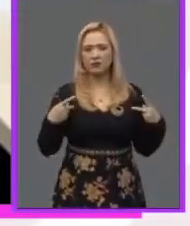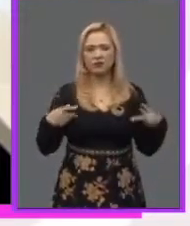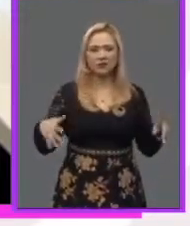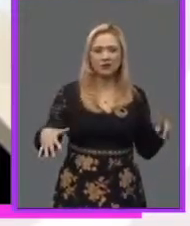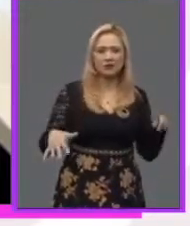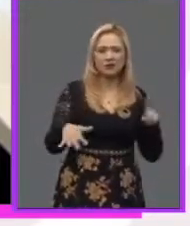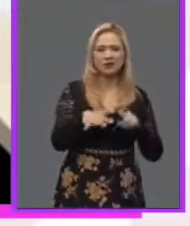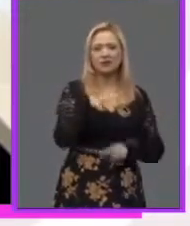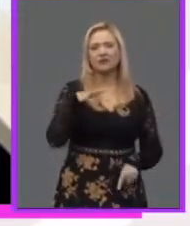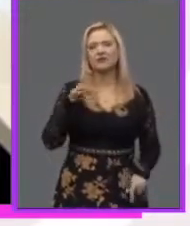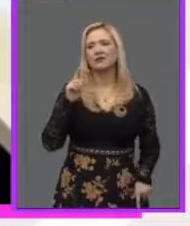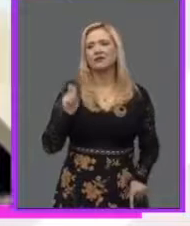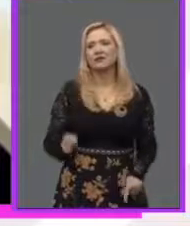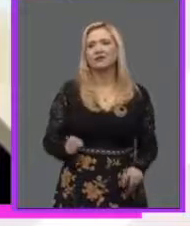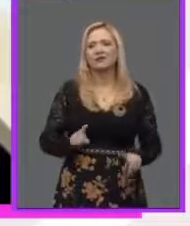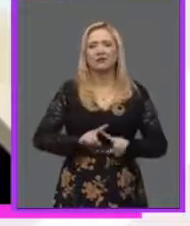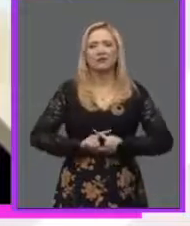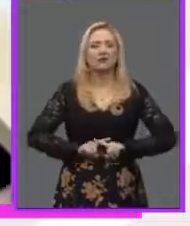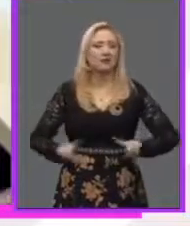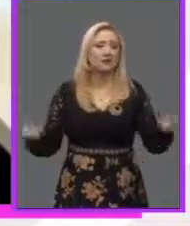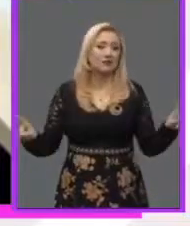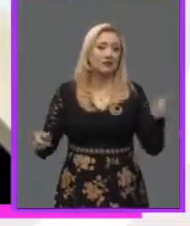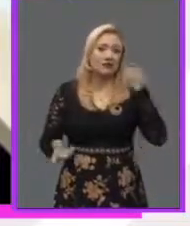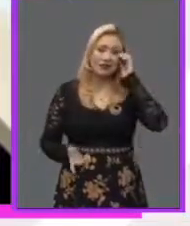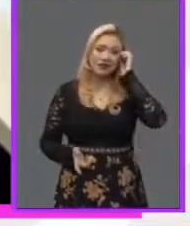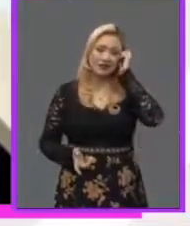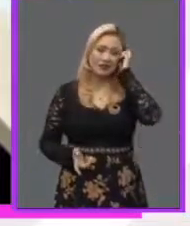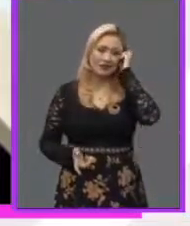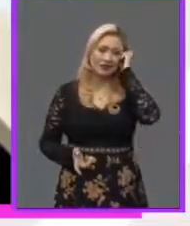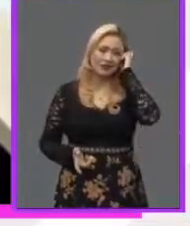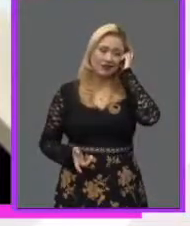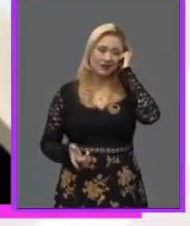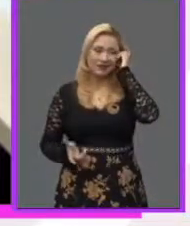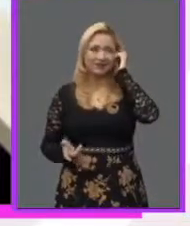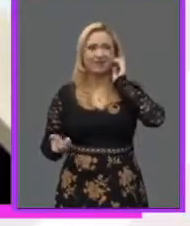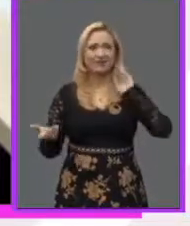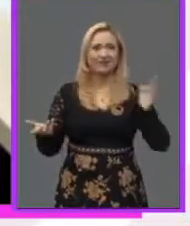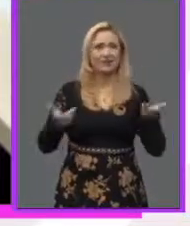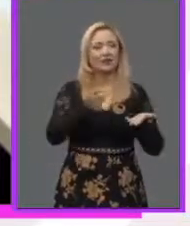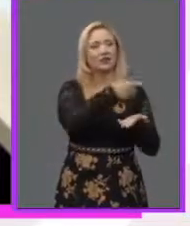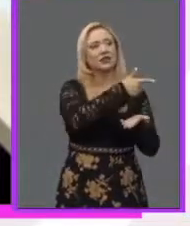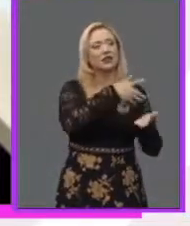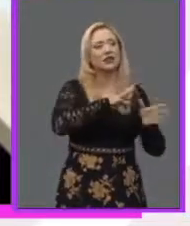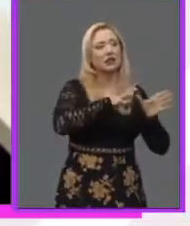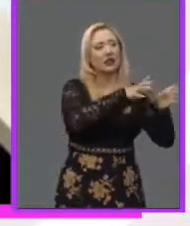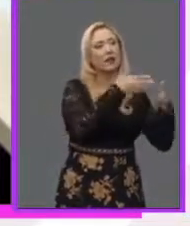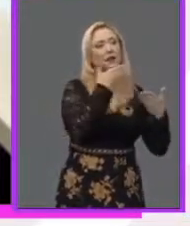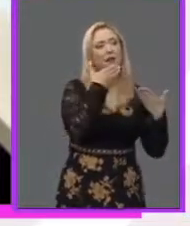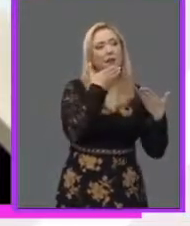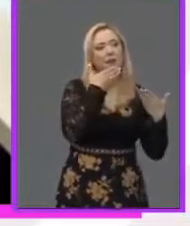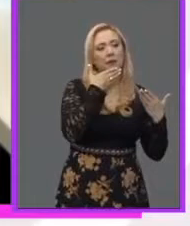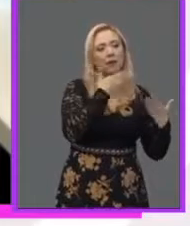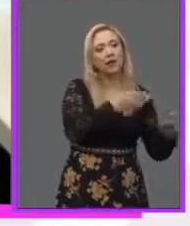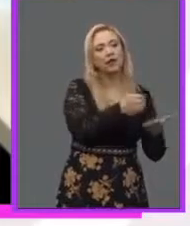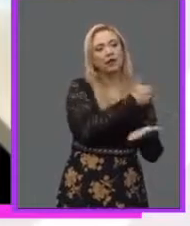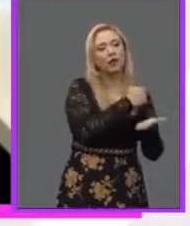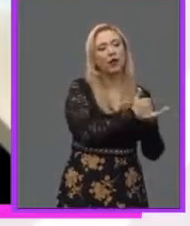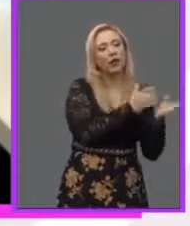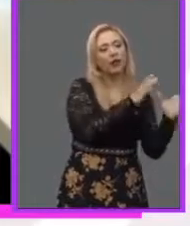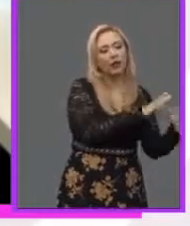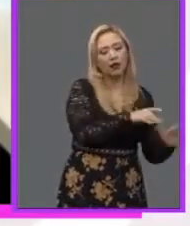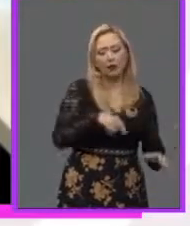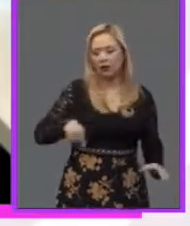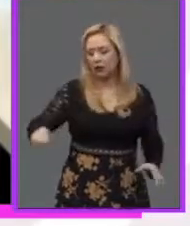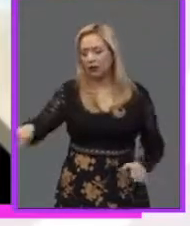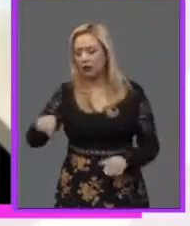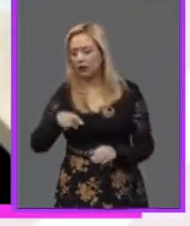estas personas que les hacían diferente de las personas que previamente estaban habitando la ciudad, a las que sí se les veía como titulares de